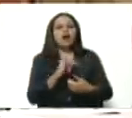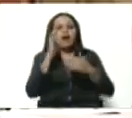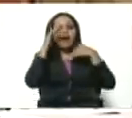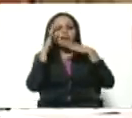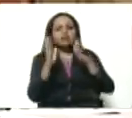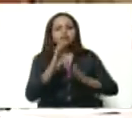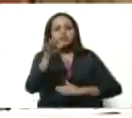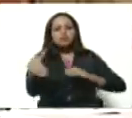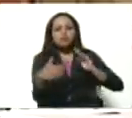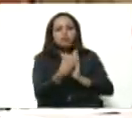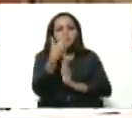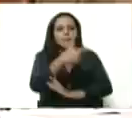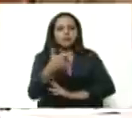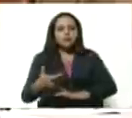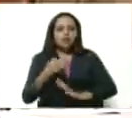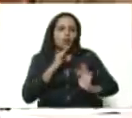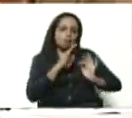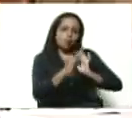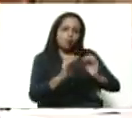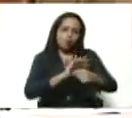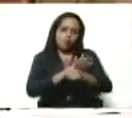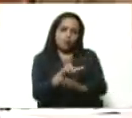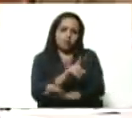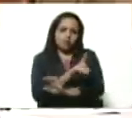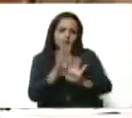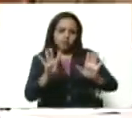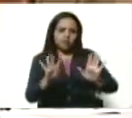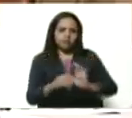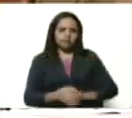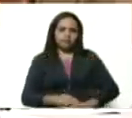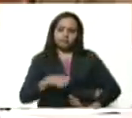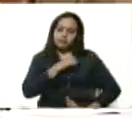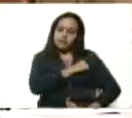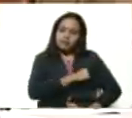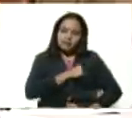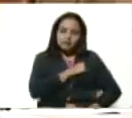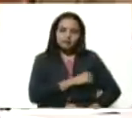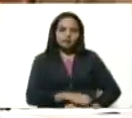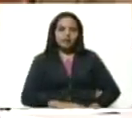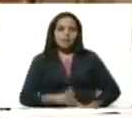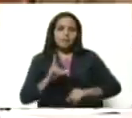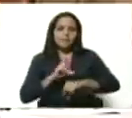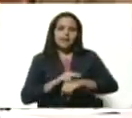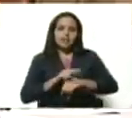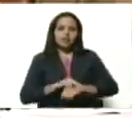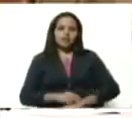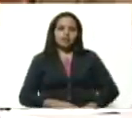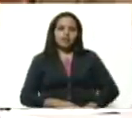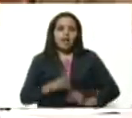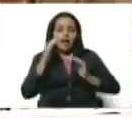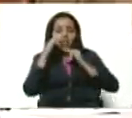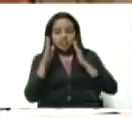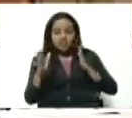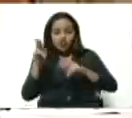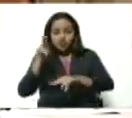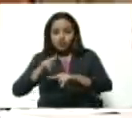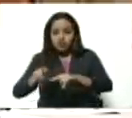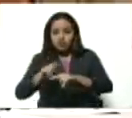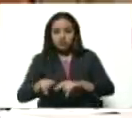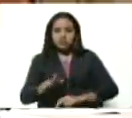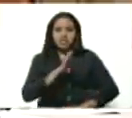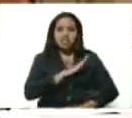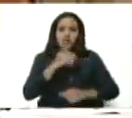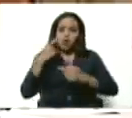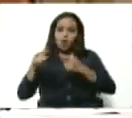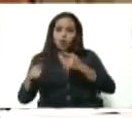los pacientes con kobe 19 - lamentablemente era un médico pediatra tenía otras enfermedades